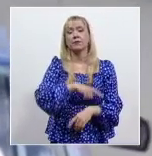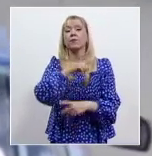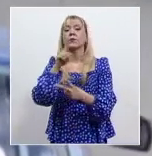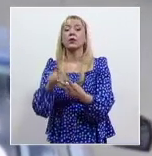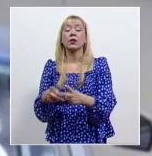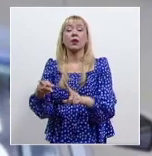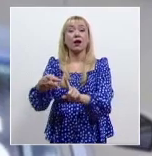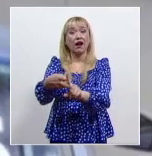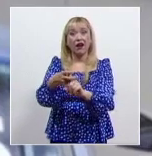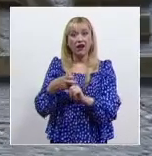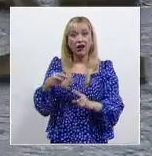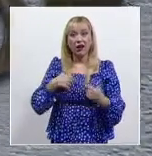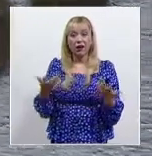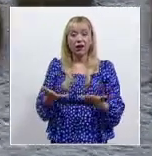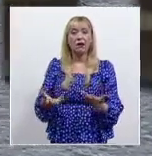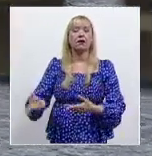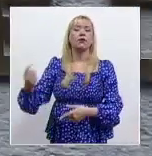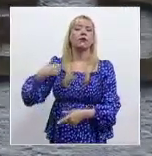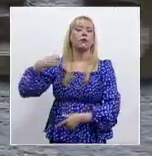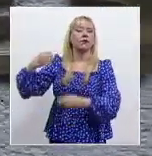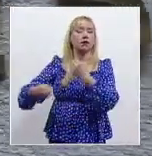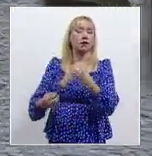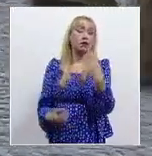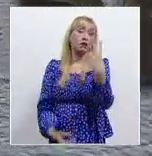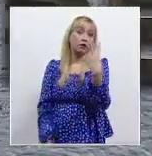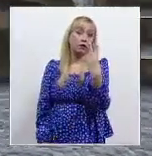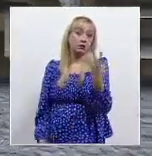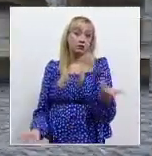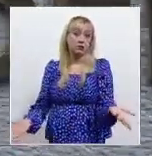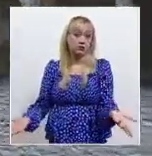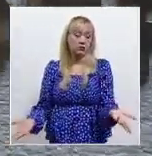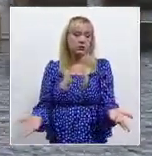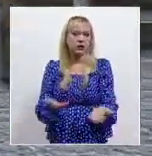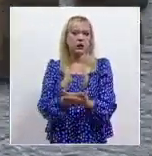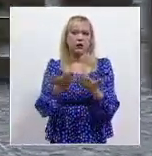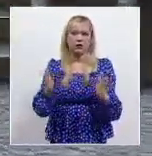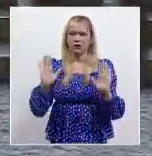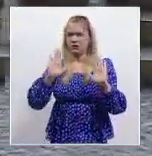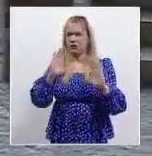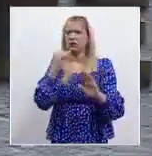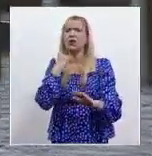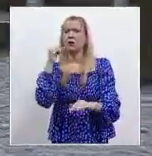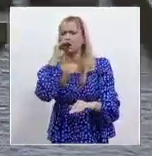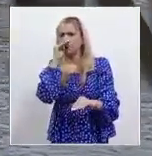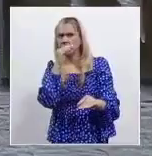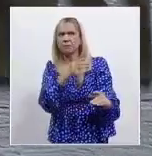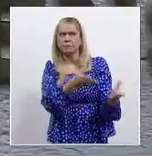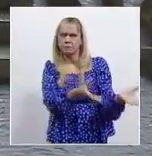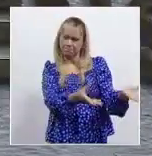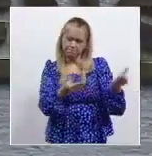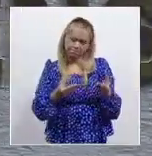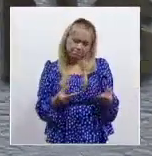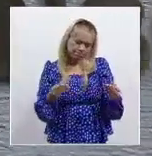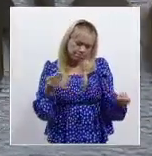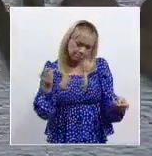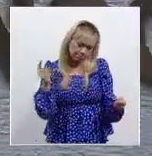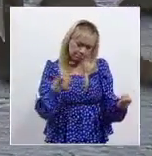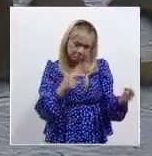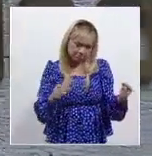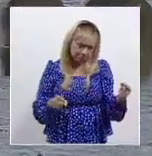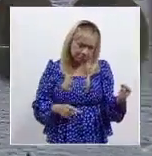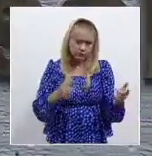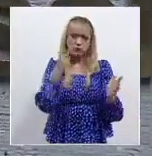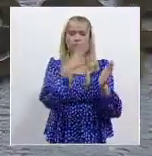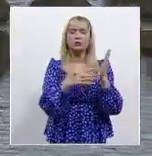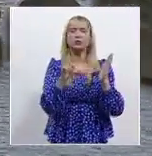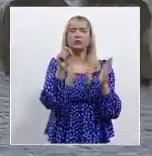de secuestro agravado. La Defensoría Pública Federal tomó el caso logrando la primera sentencia absolutoria en primera instancia en el 2020